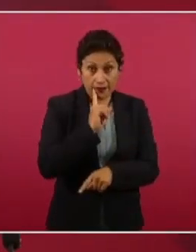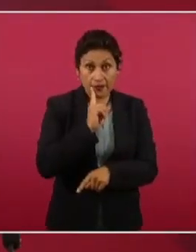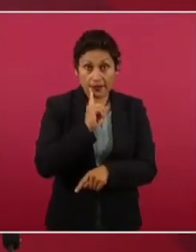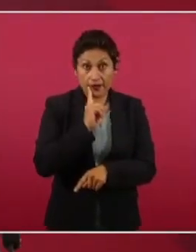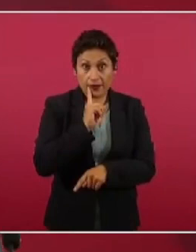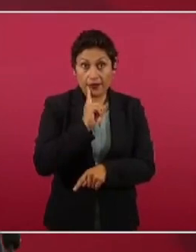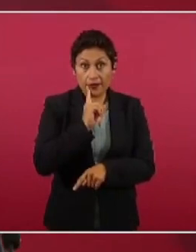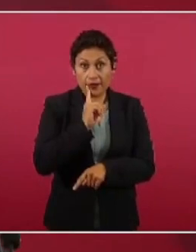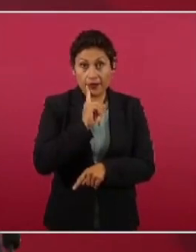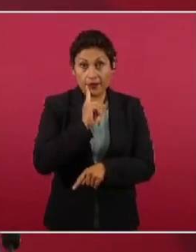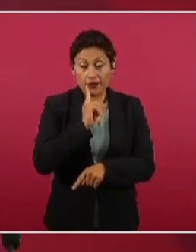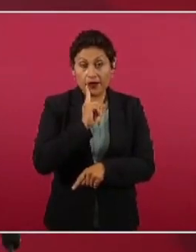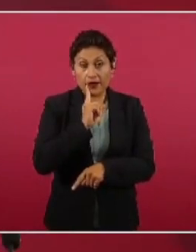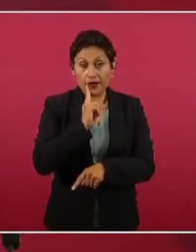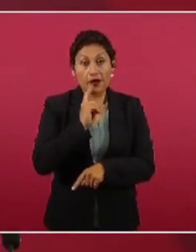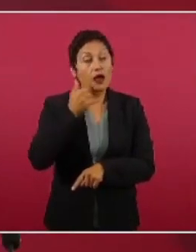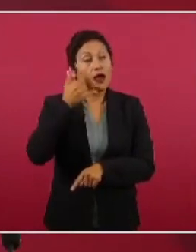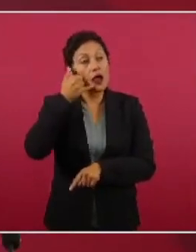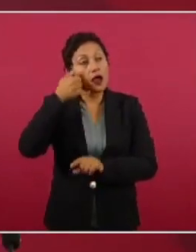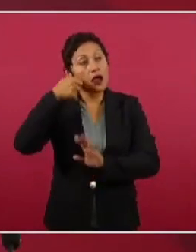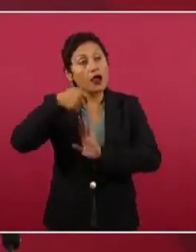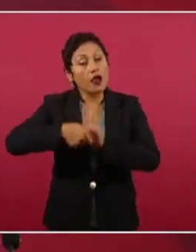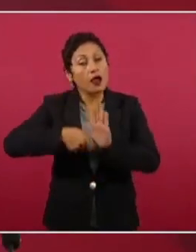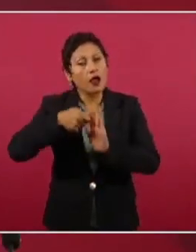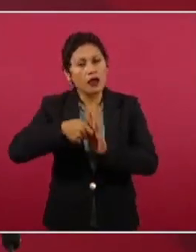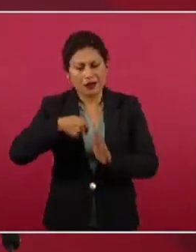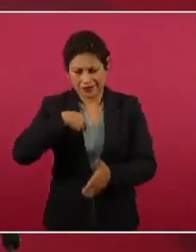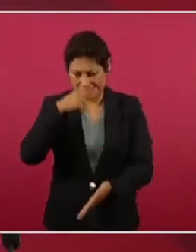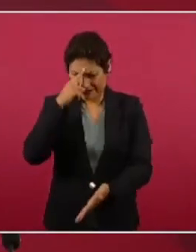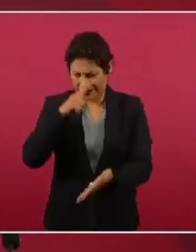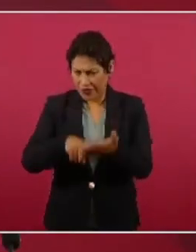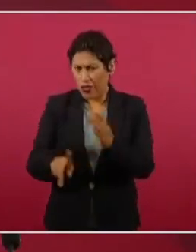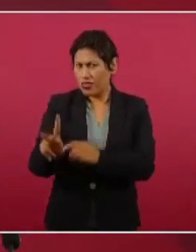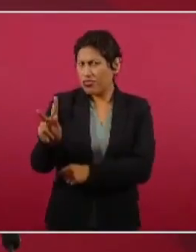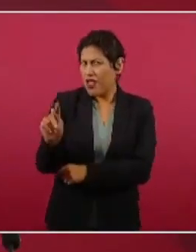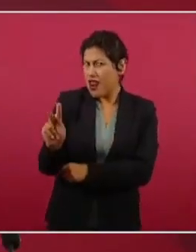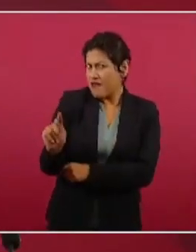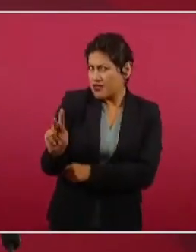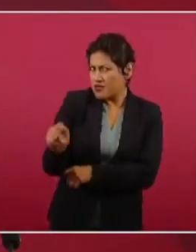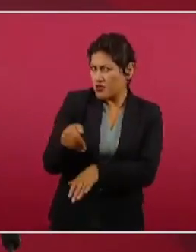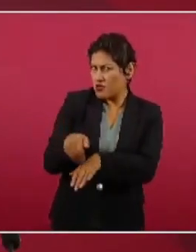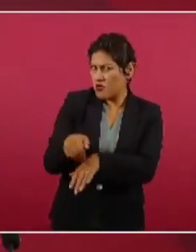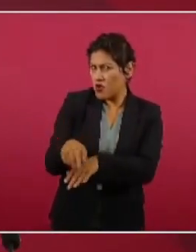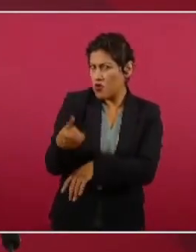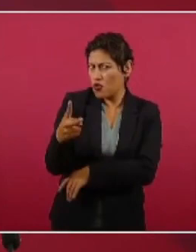en Televisa, en la noche, creo que Joaquín López Dóriga.